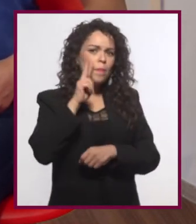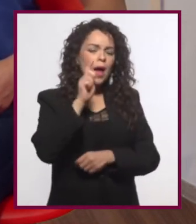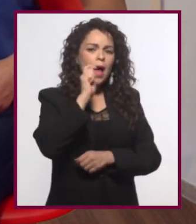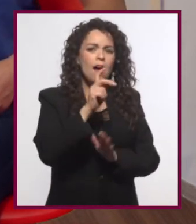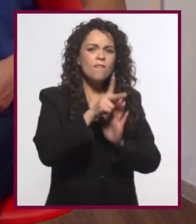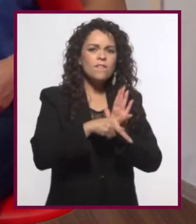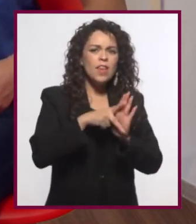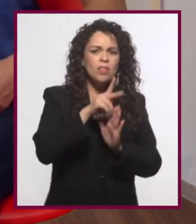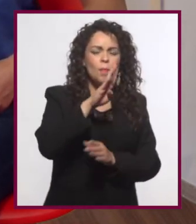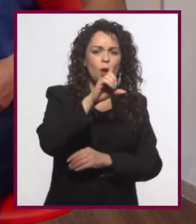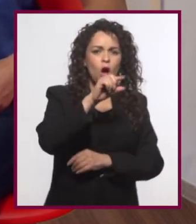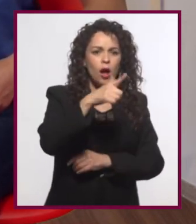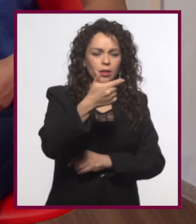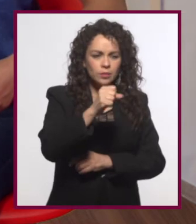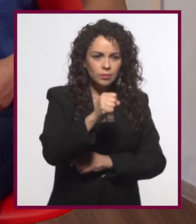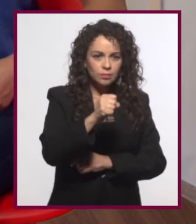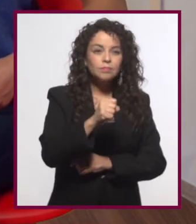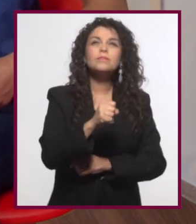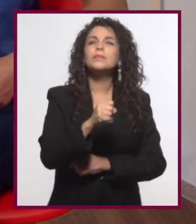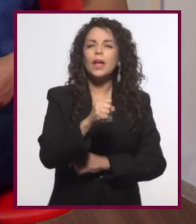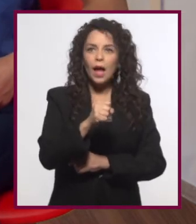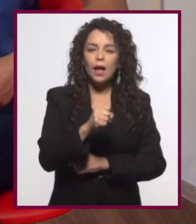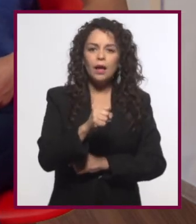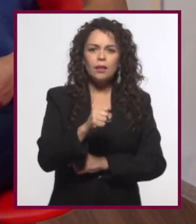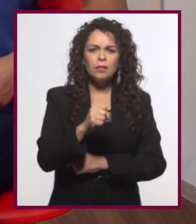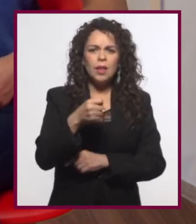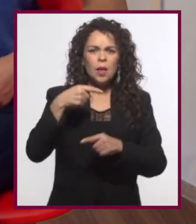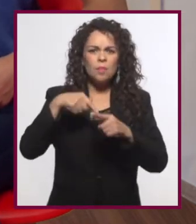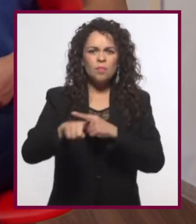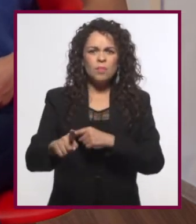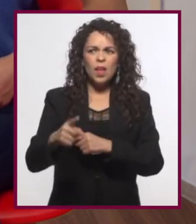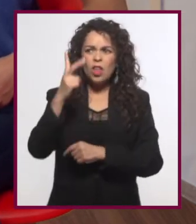Pues todo comenzó por allá de 2005 con…